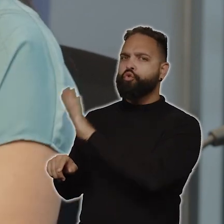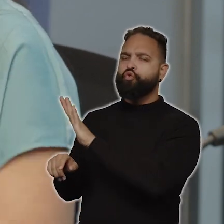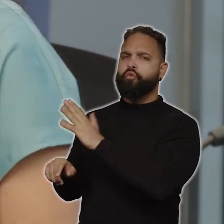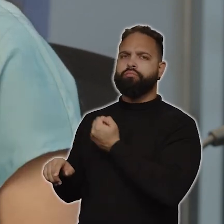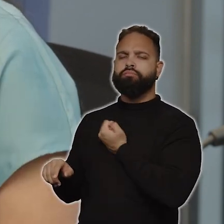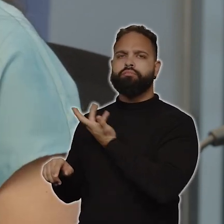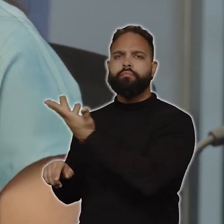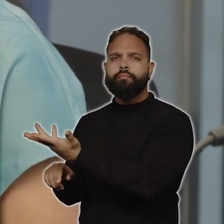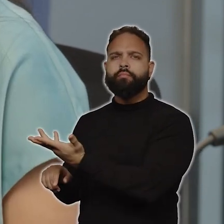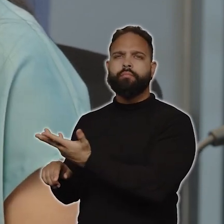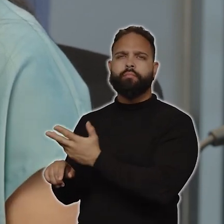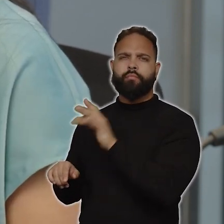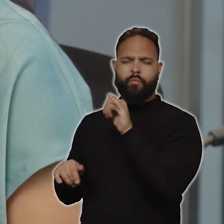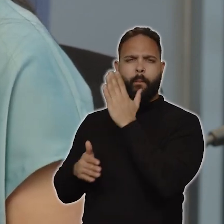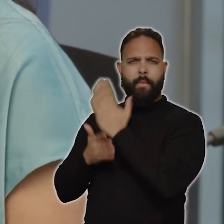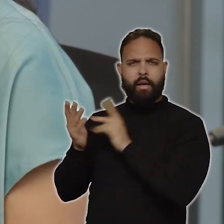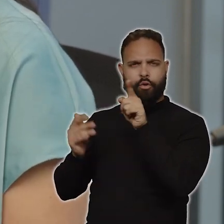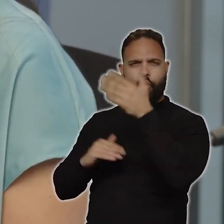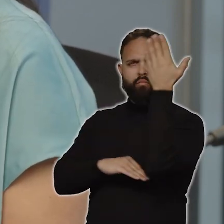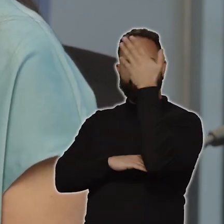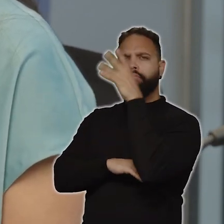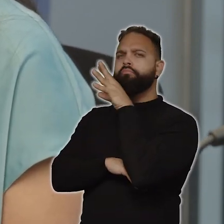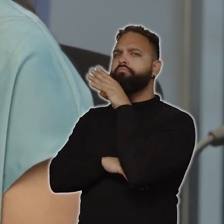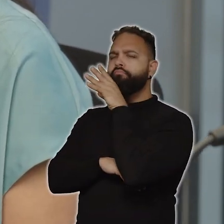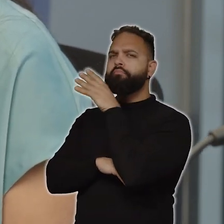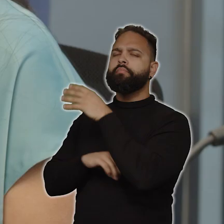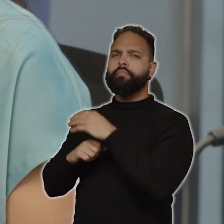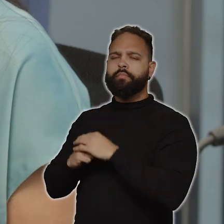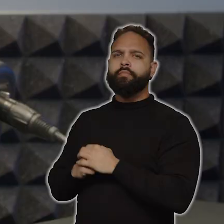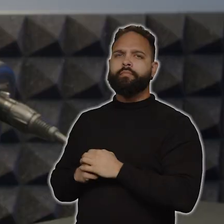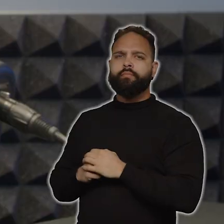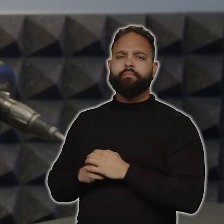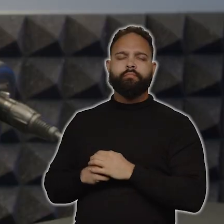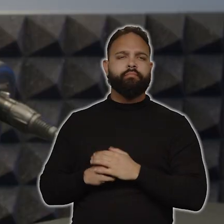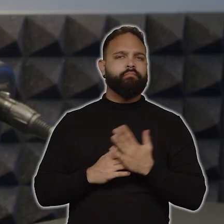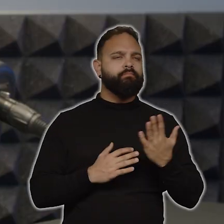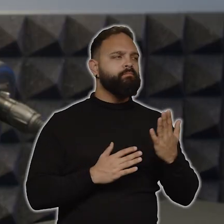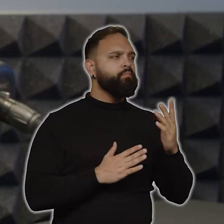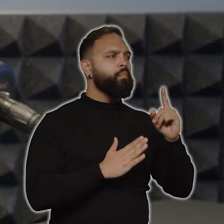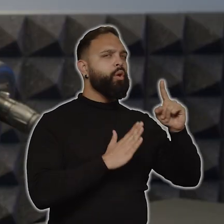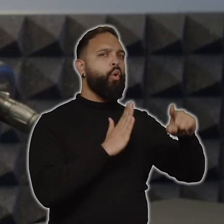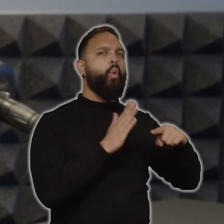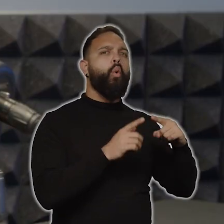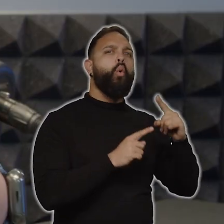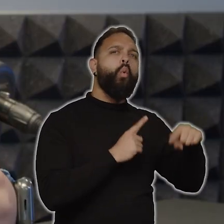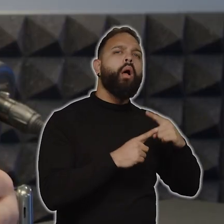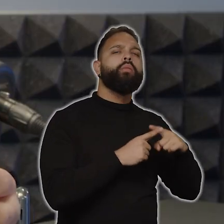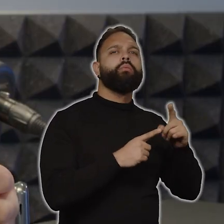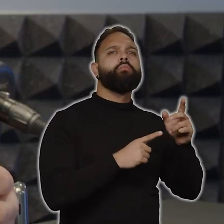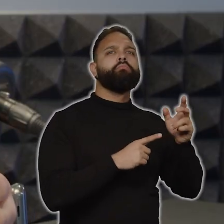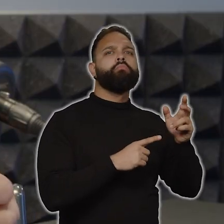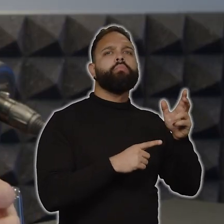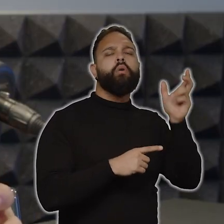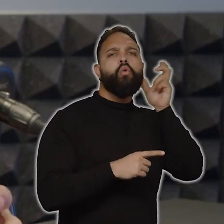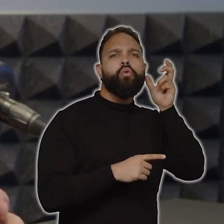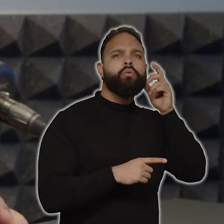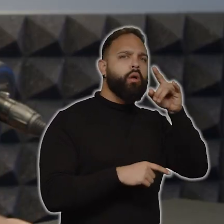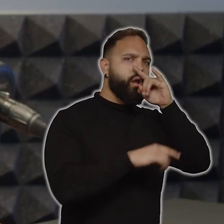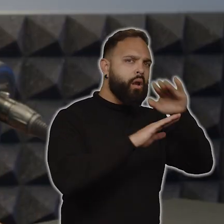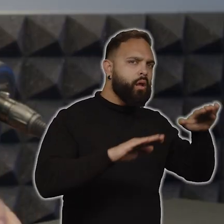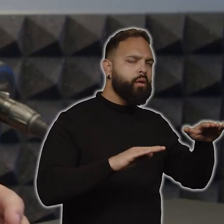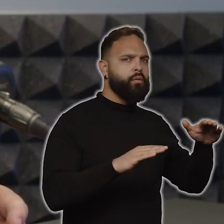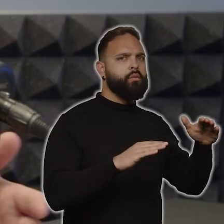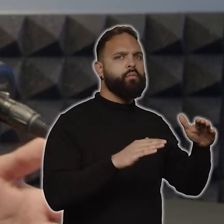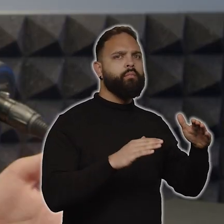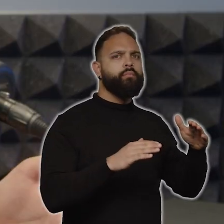Eso es parte de lo que mencionas en esa pieza de oratoria. Cuando nos escuchan como tal, nos están